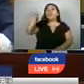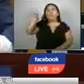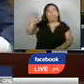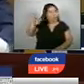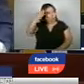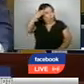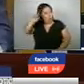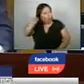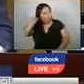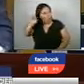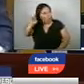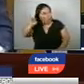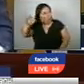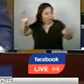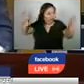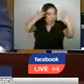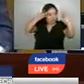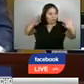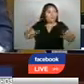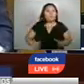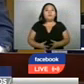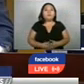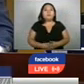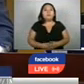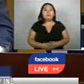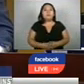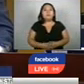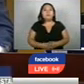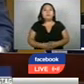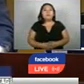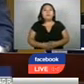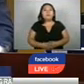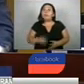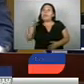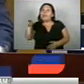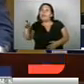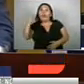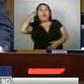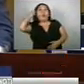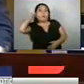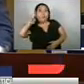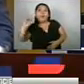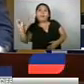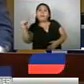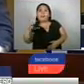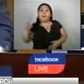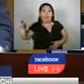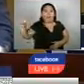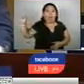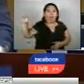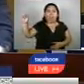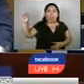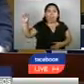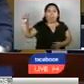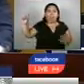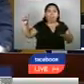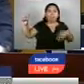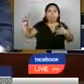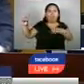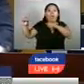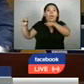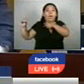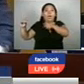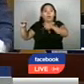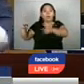Noel, dice, habla y entrega